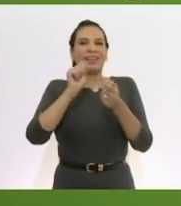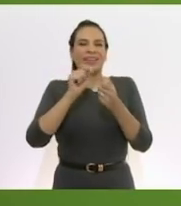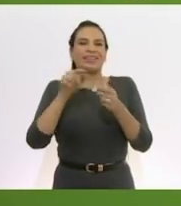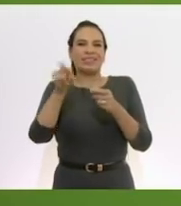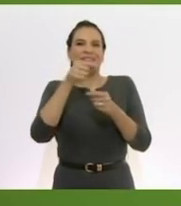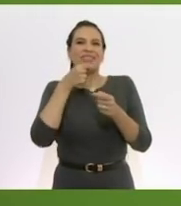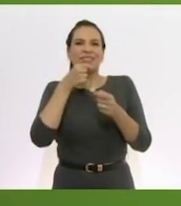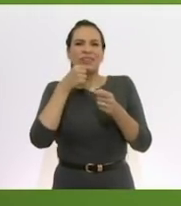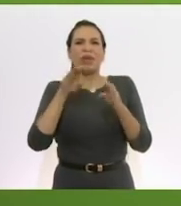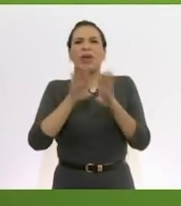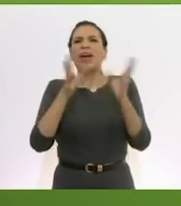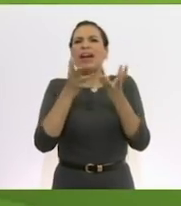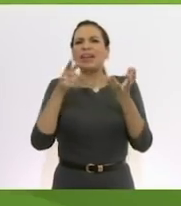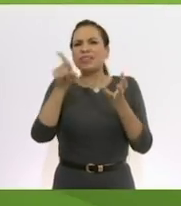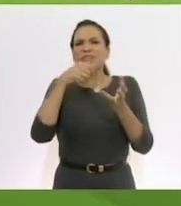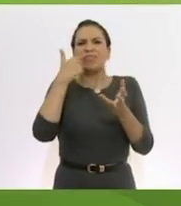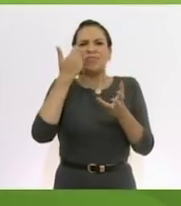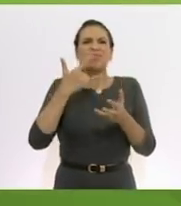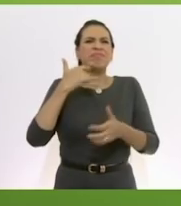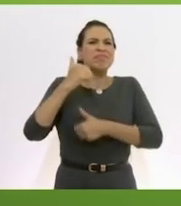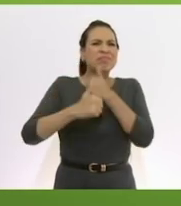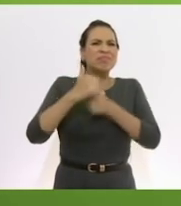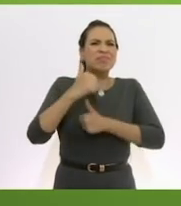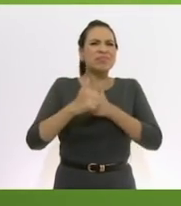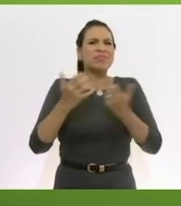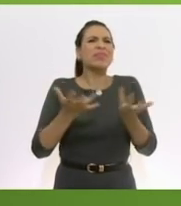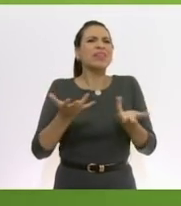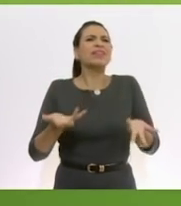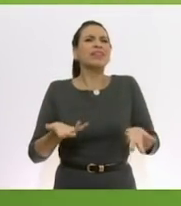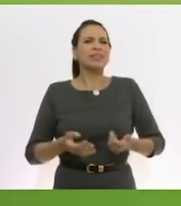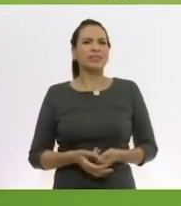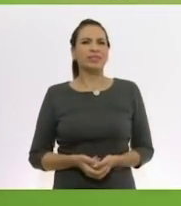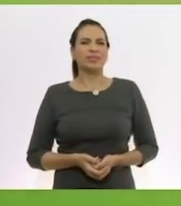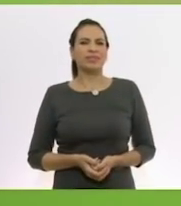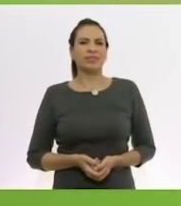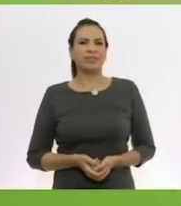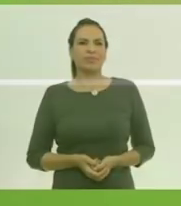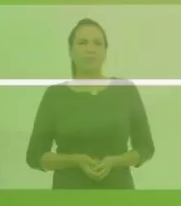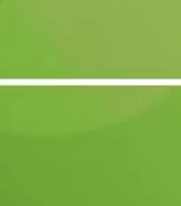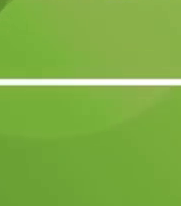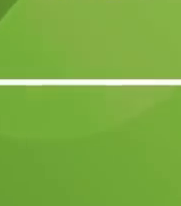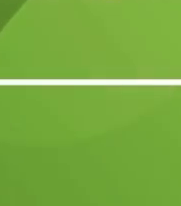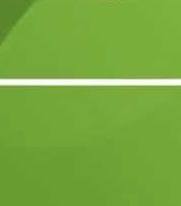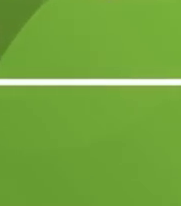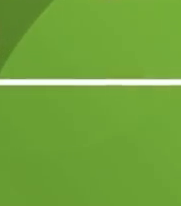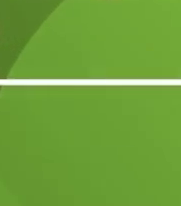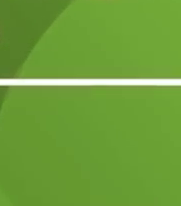Me